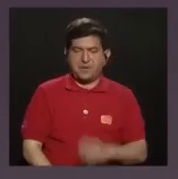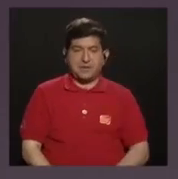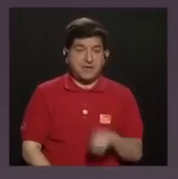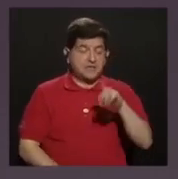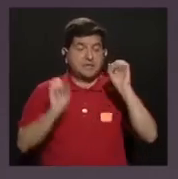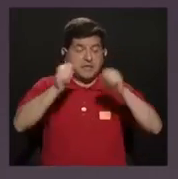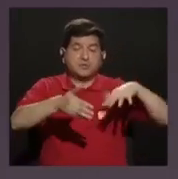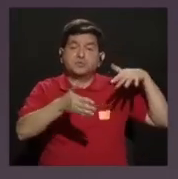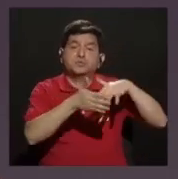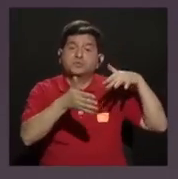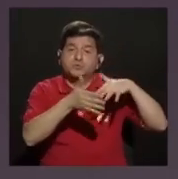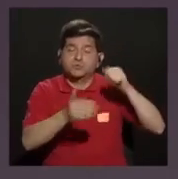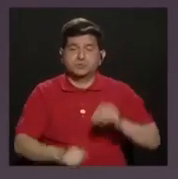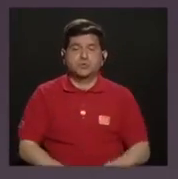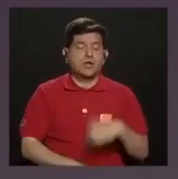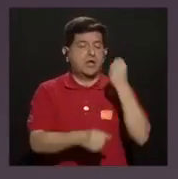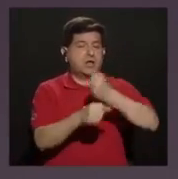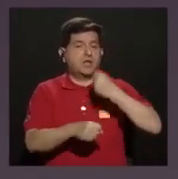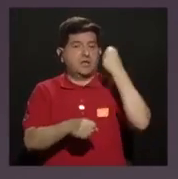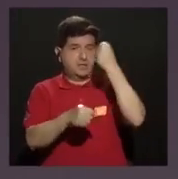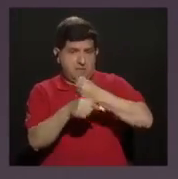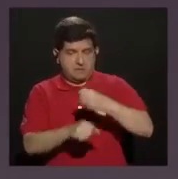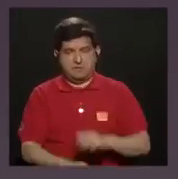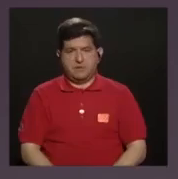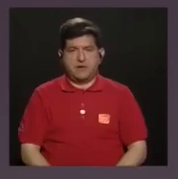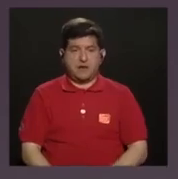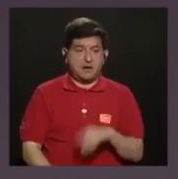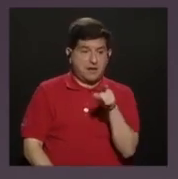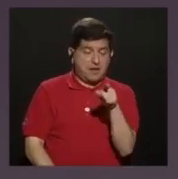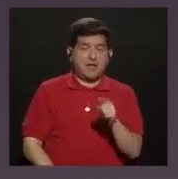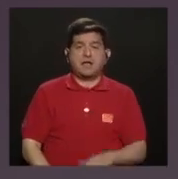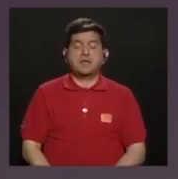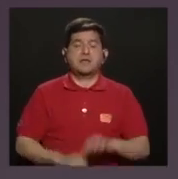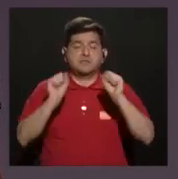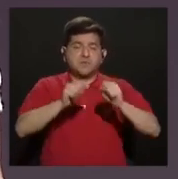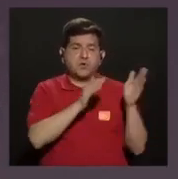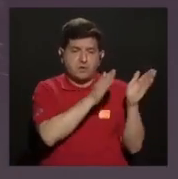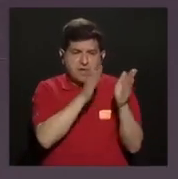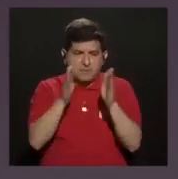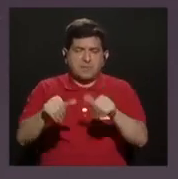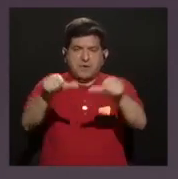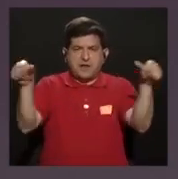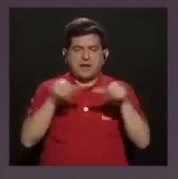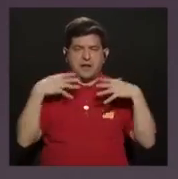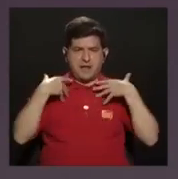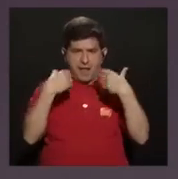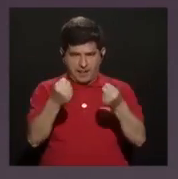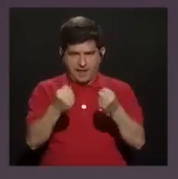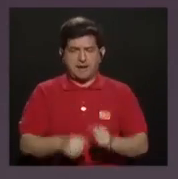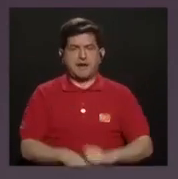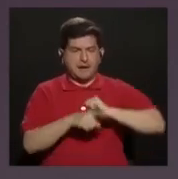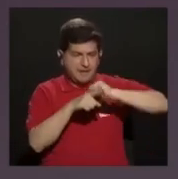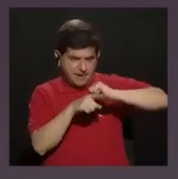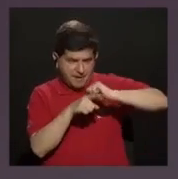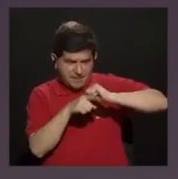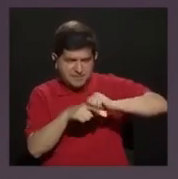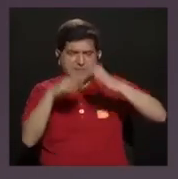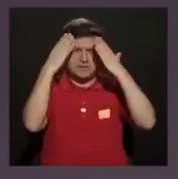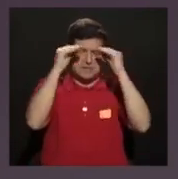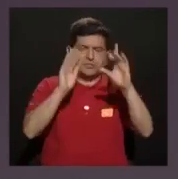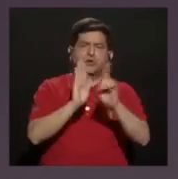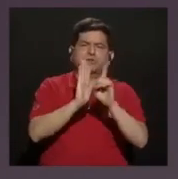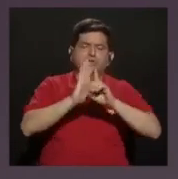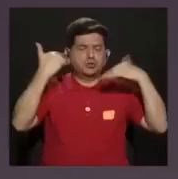lleguen a estudiar, de que lleguen a trabajar, ¿cómo? Siendo ellas formadoras de salud, siendo ellas capacitadas, informadas en